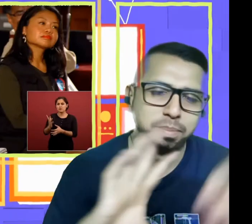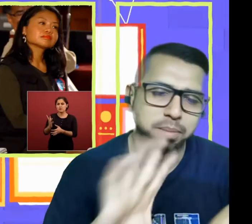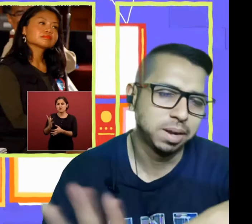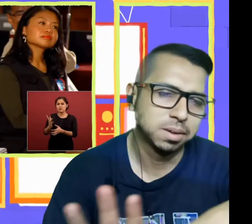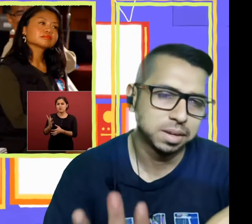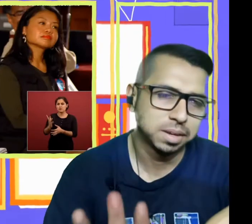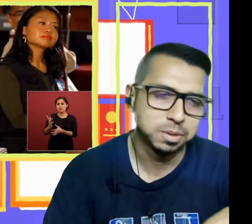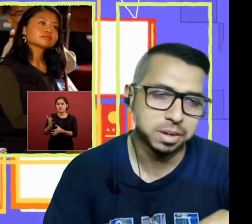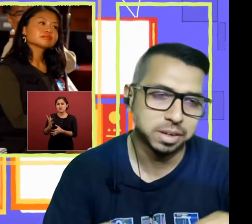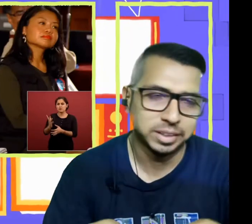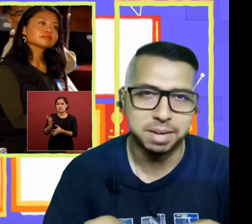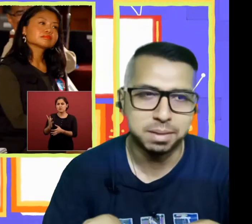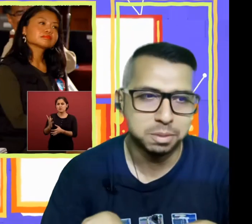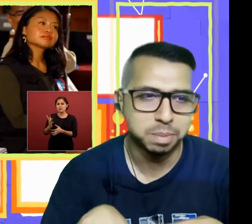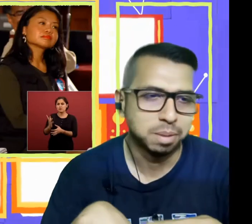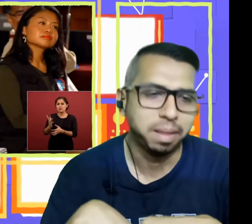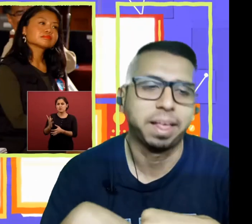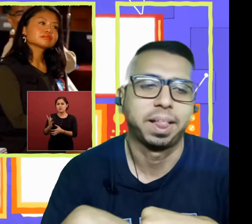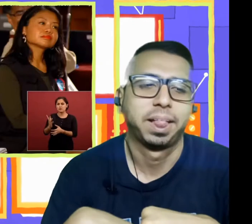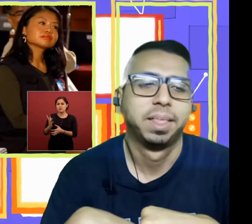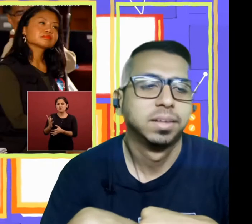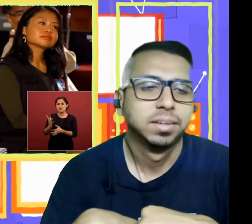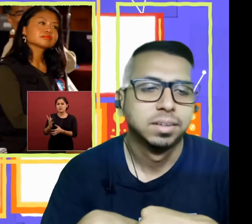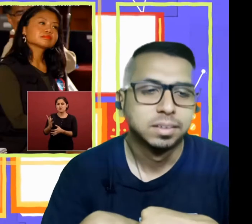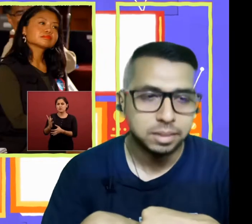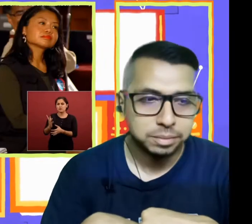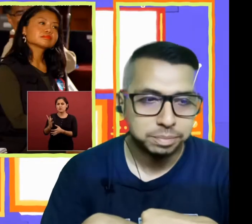el primero de junio regresábamos, pero